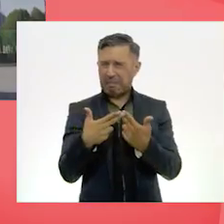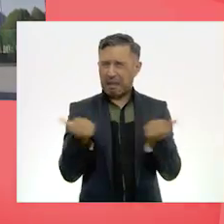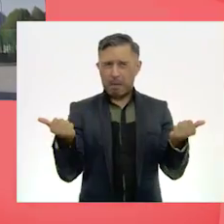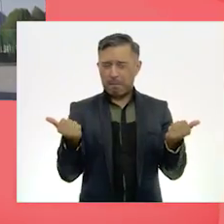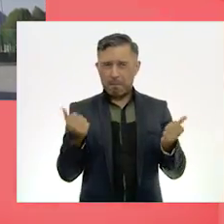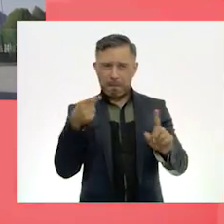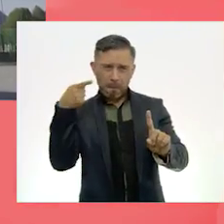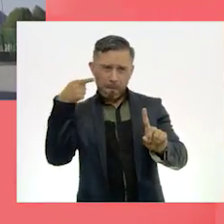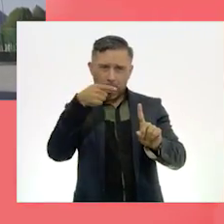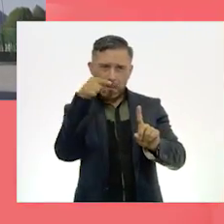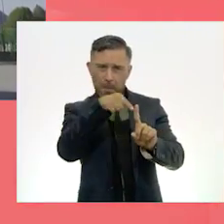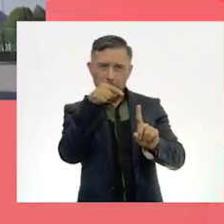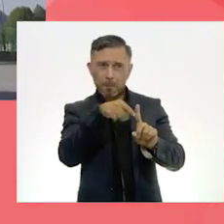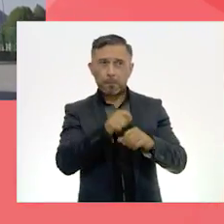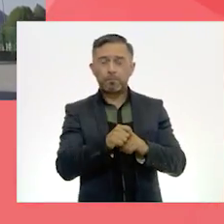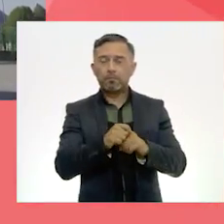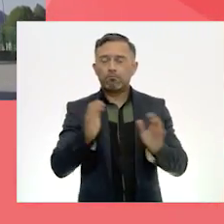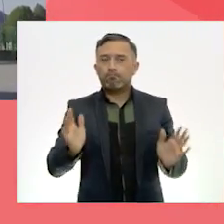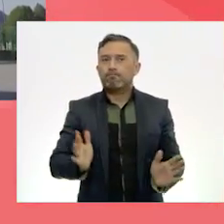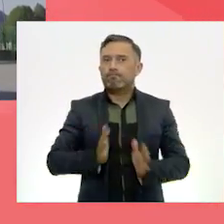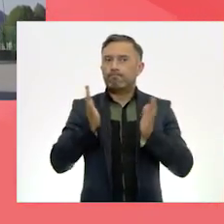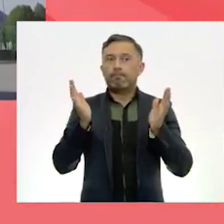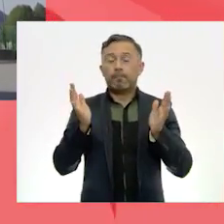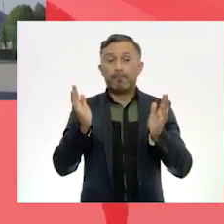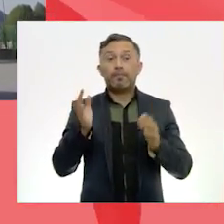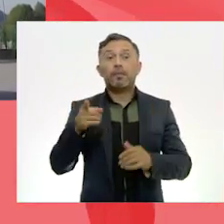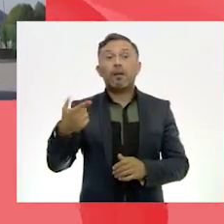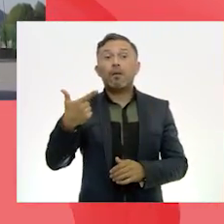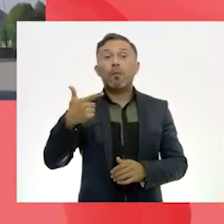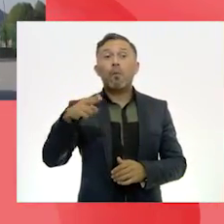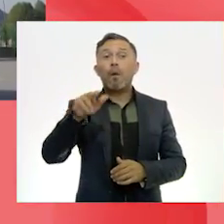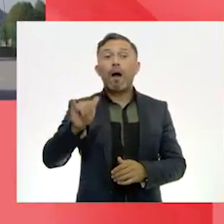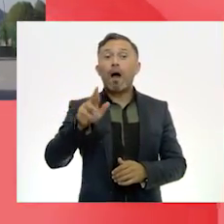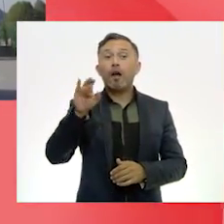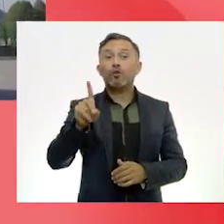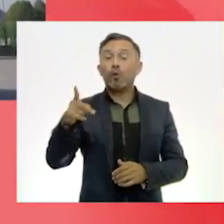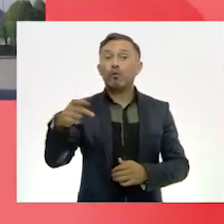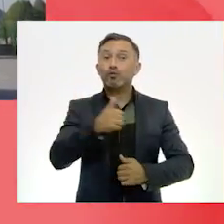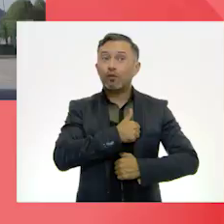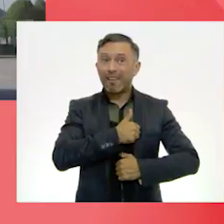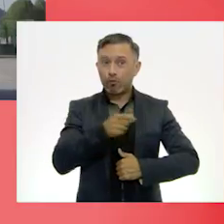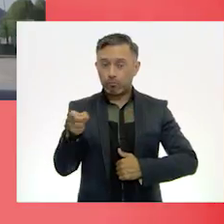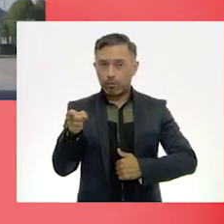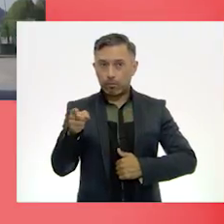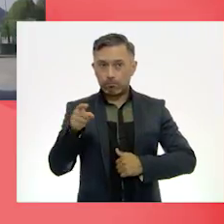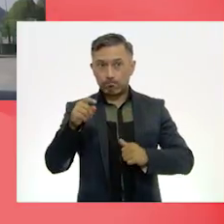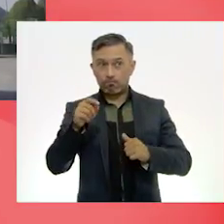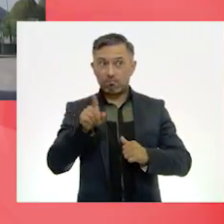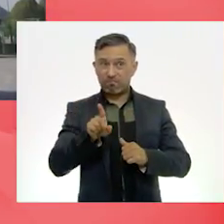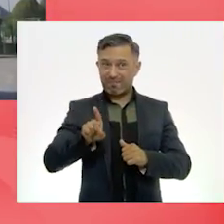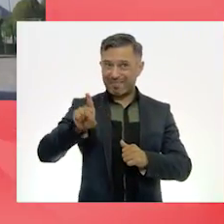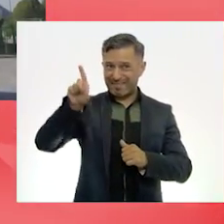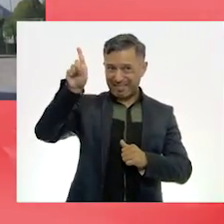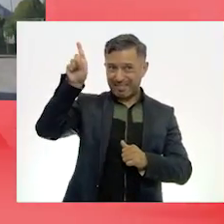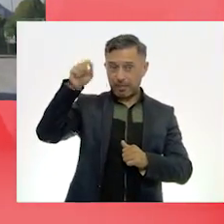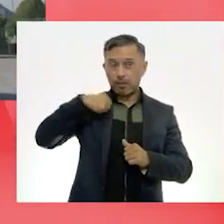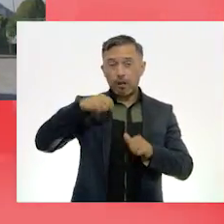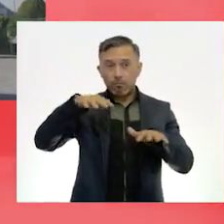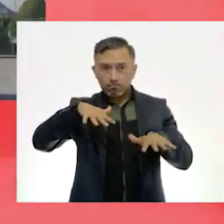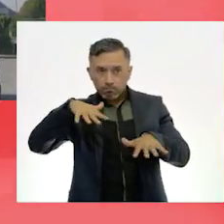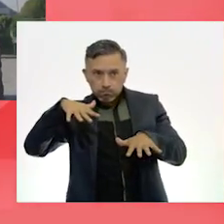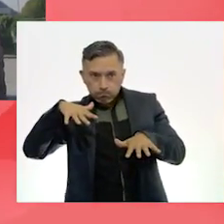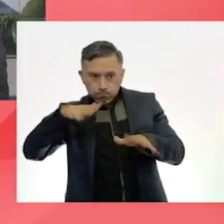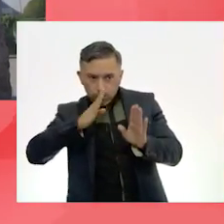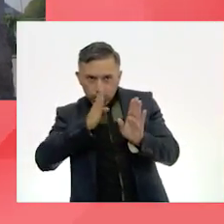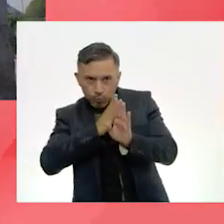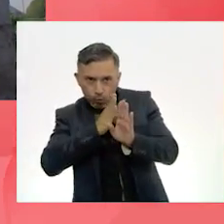terrible. Los soldados de Guajardo, preparados en las alturas, en el llano, en la barranca,